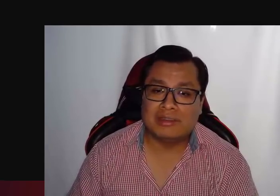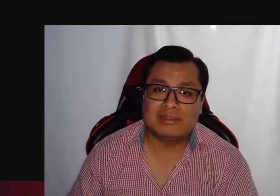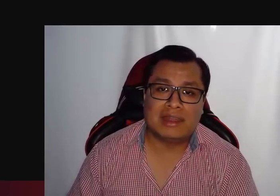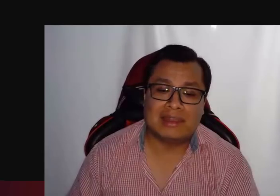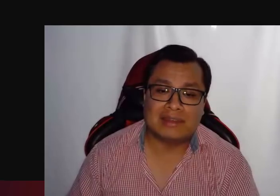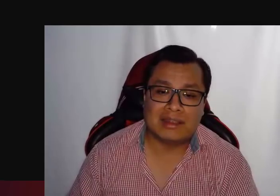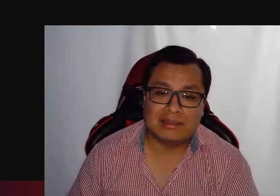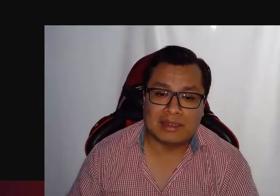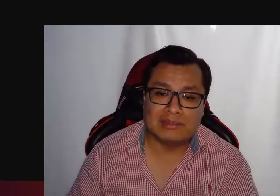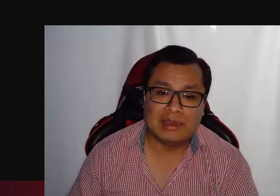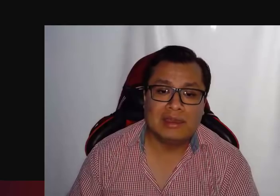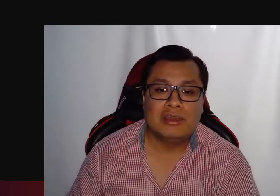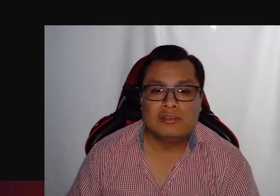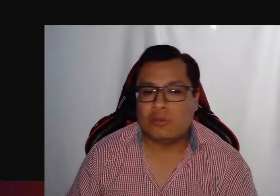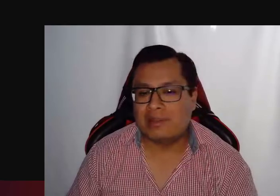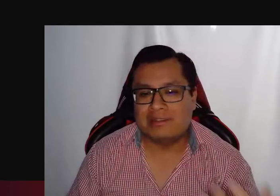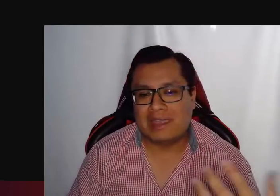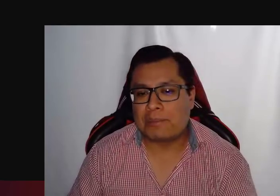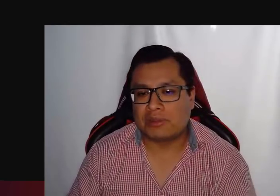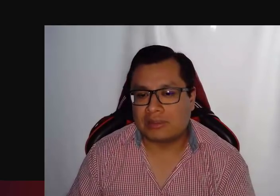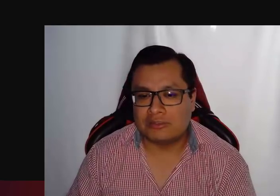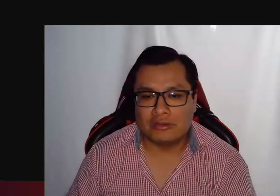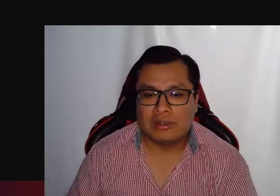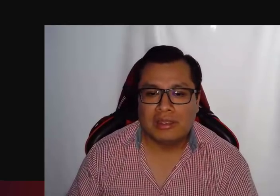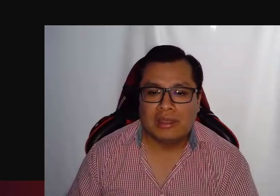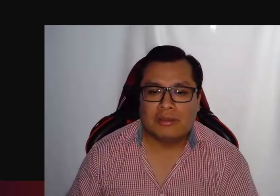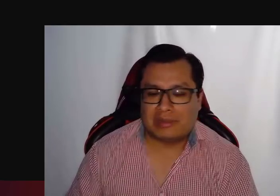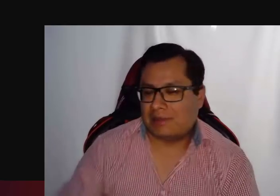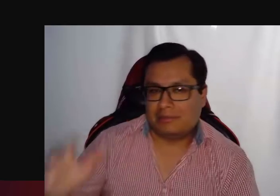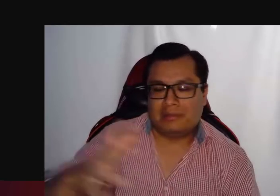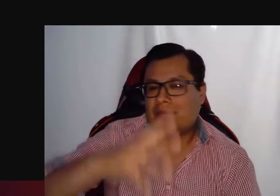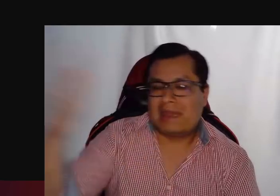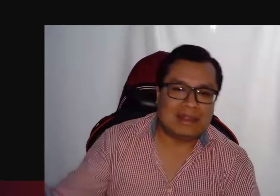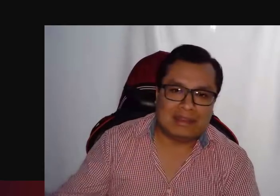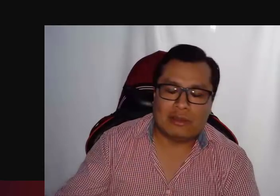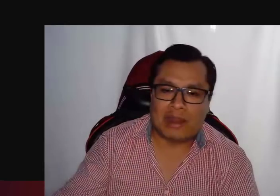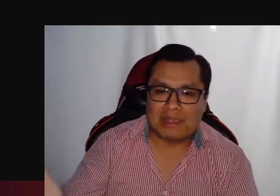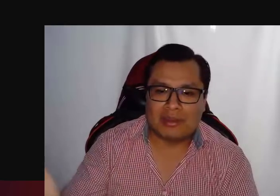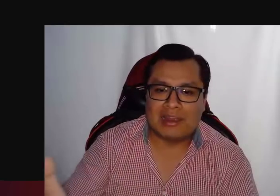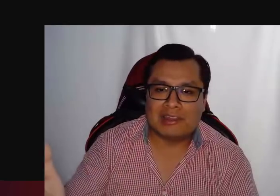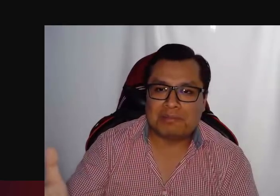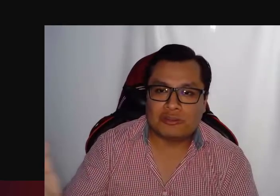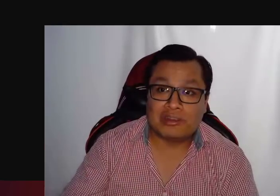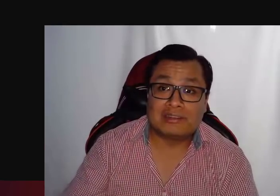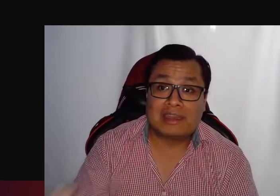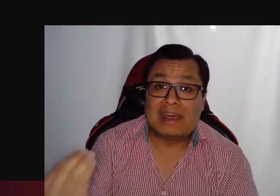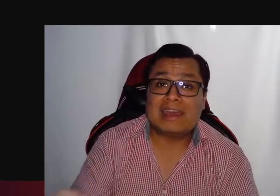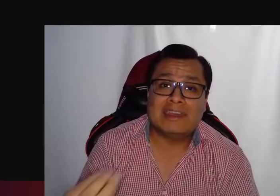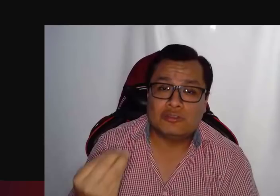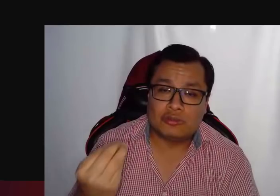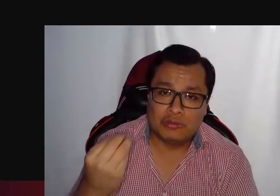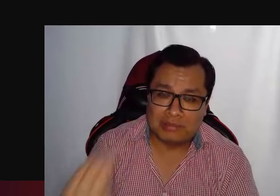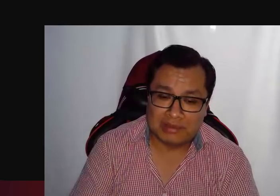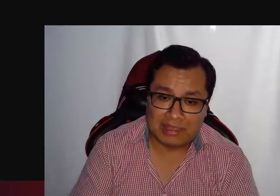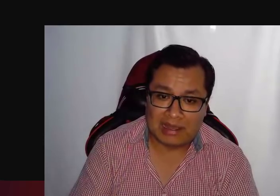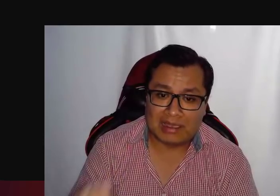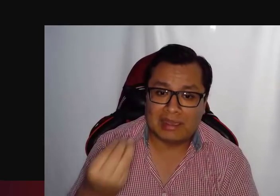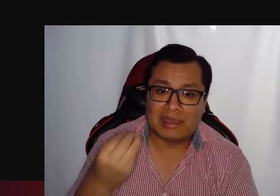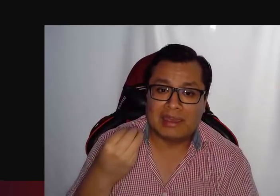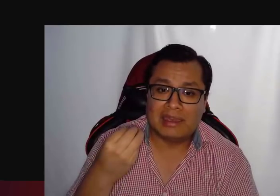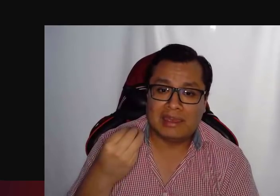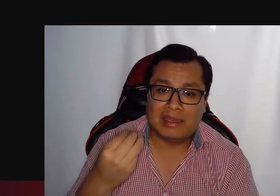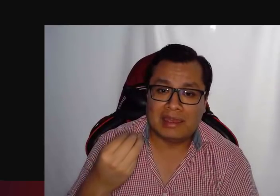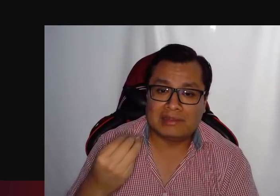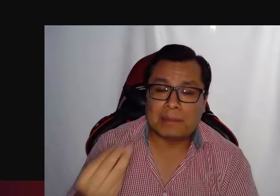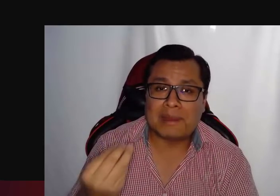no existe la sana distancia, no hay ni siquiera protección. O sea, la mayoría de las personas cree que esto es una mentira,